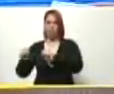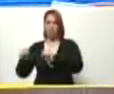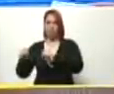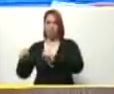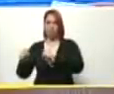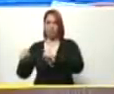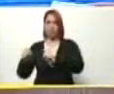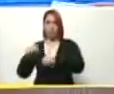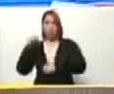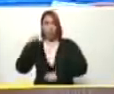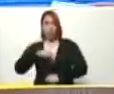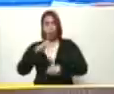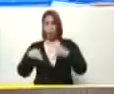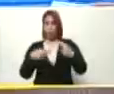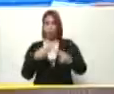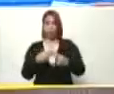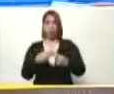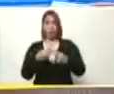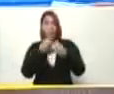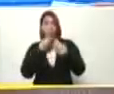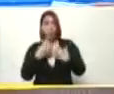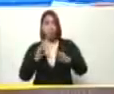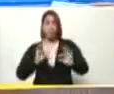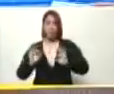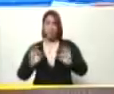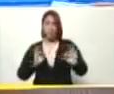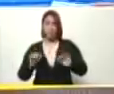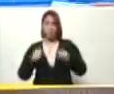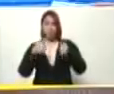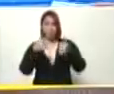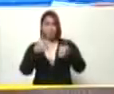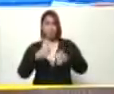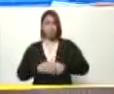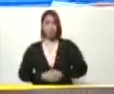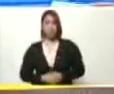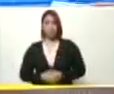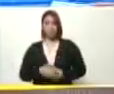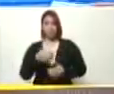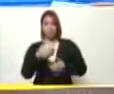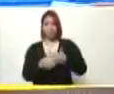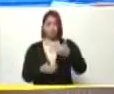jamás. Así que bueno, preparémonos bien para avanzar.